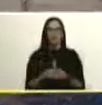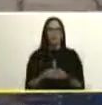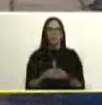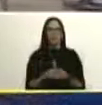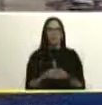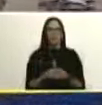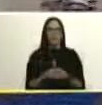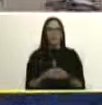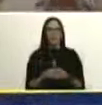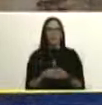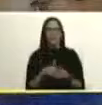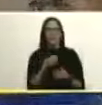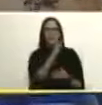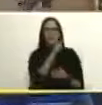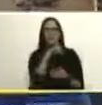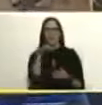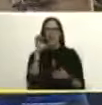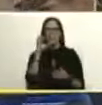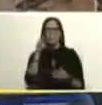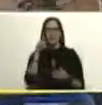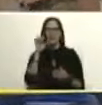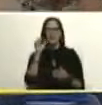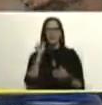Emperatriz Peña.